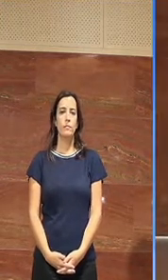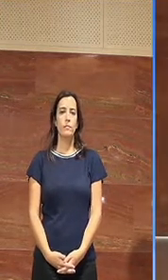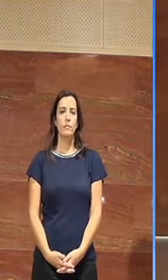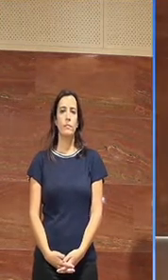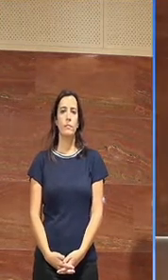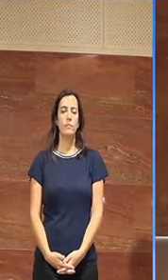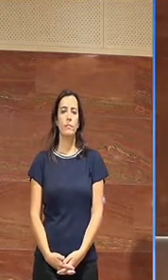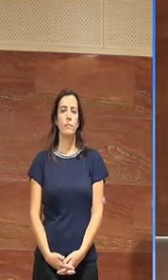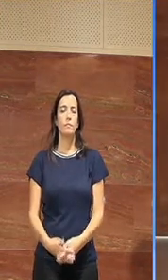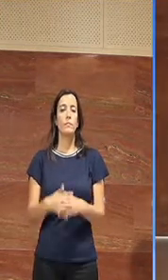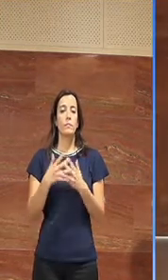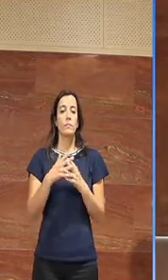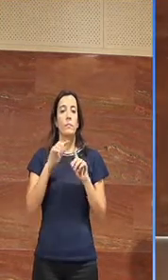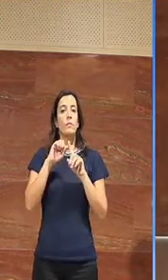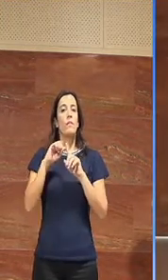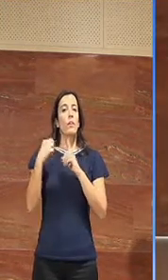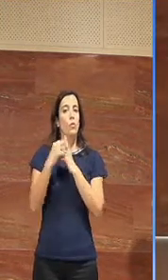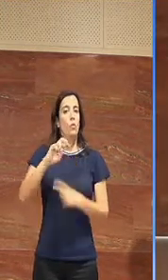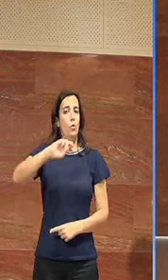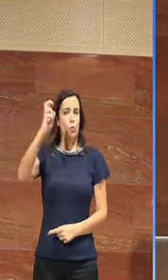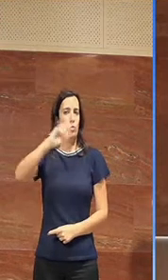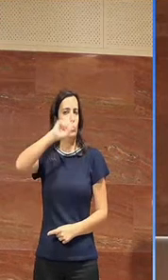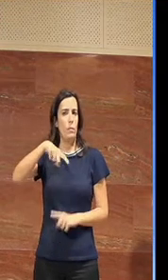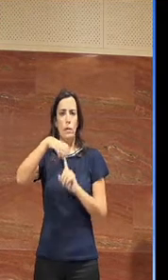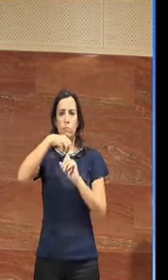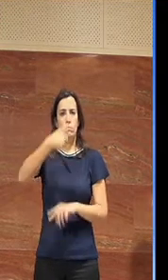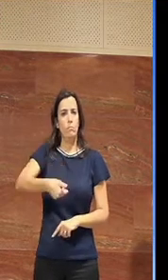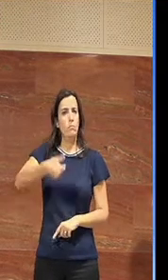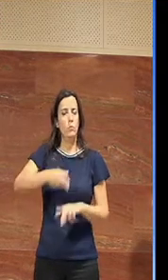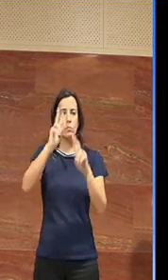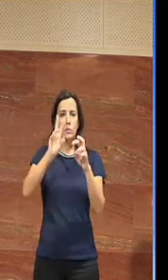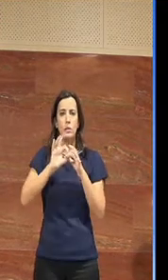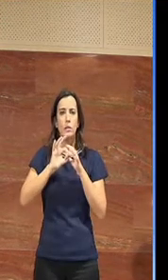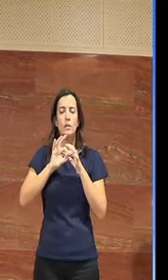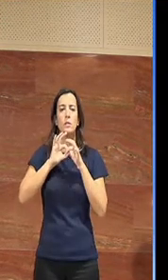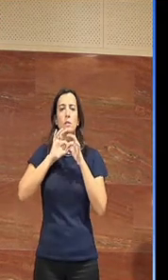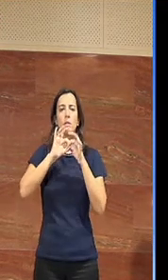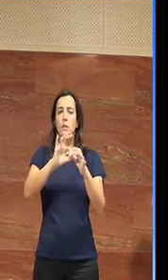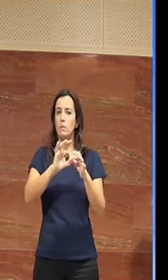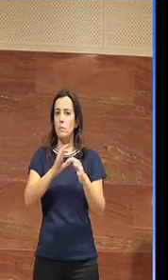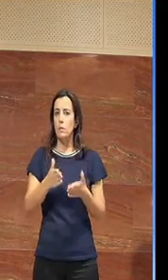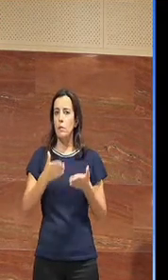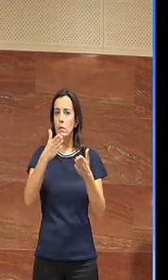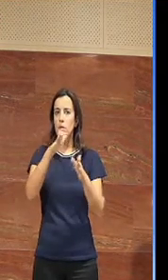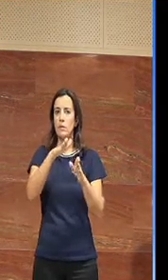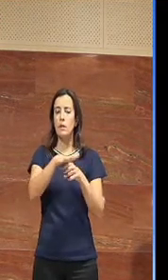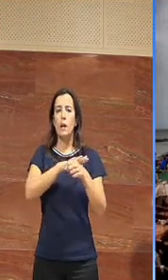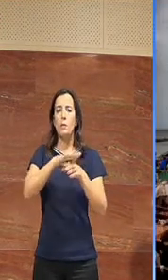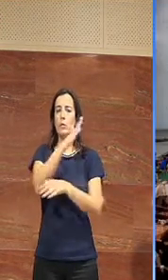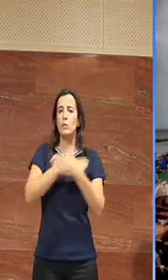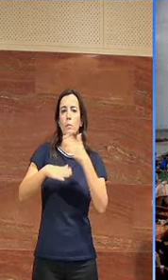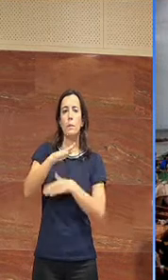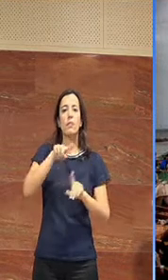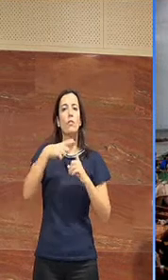Os voy a comentar otro factor clave en el ámbito de la habitabilidad básica, especialmente en el ámbito de la discapacidad, que